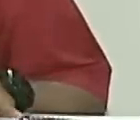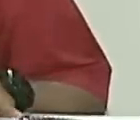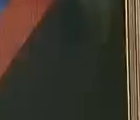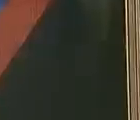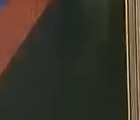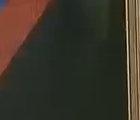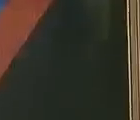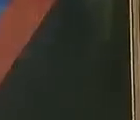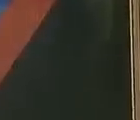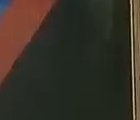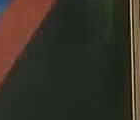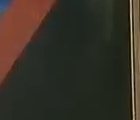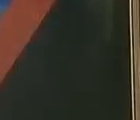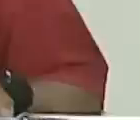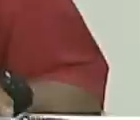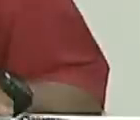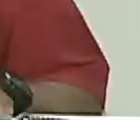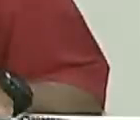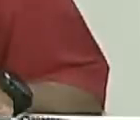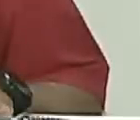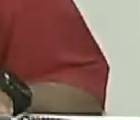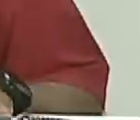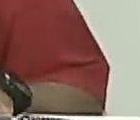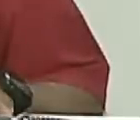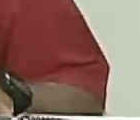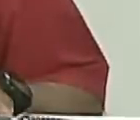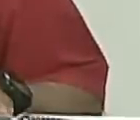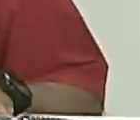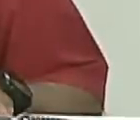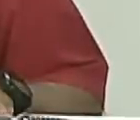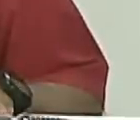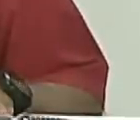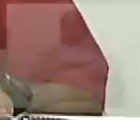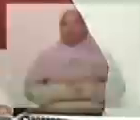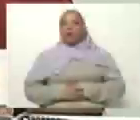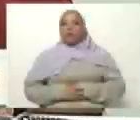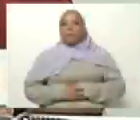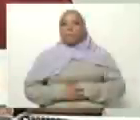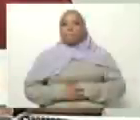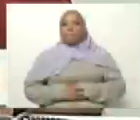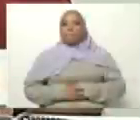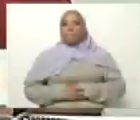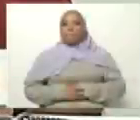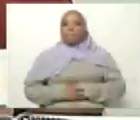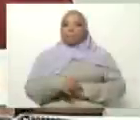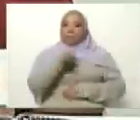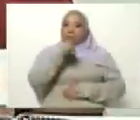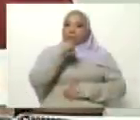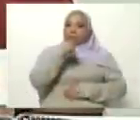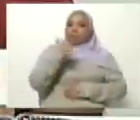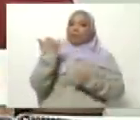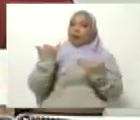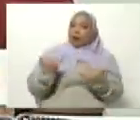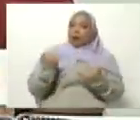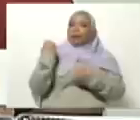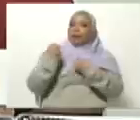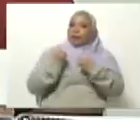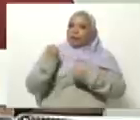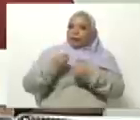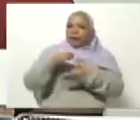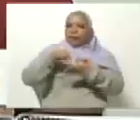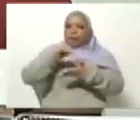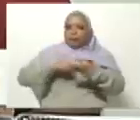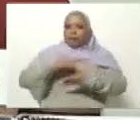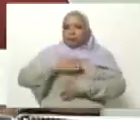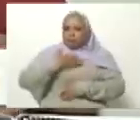veces. Hemos logrado que la oposición venezolana por lo menos firme algo. Vamos a ver si ellos son capaces de cumplir. A ver si